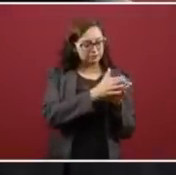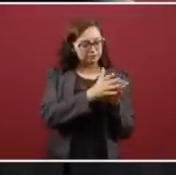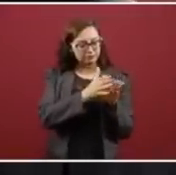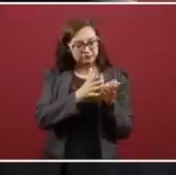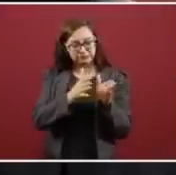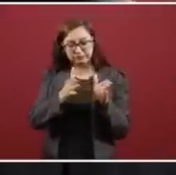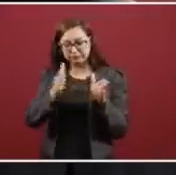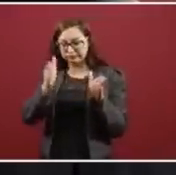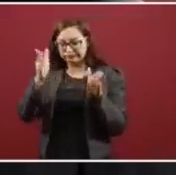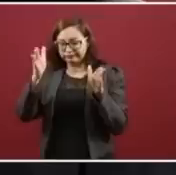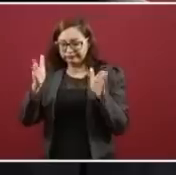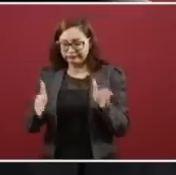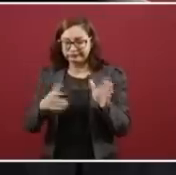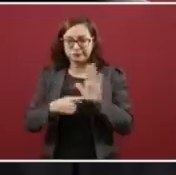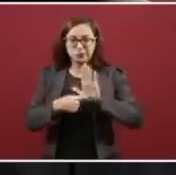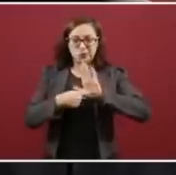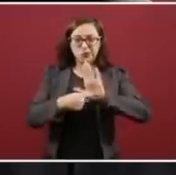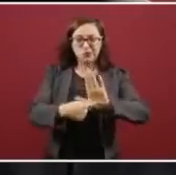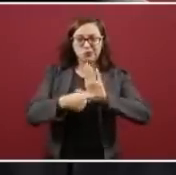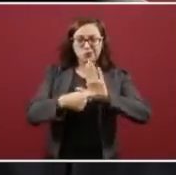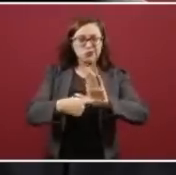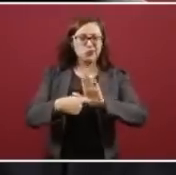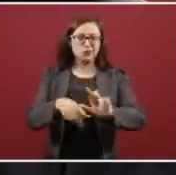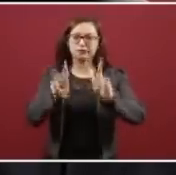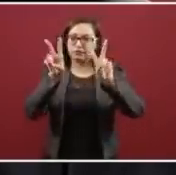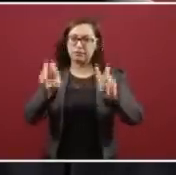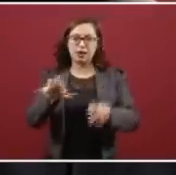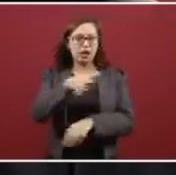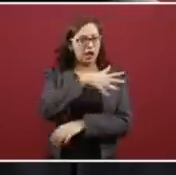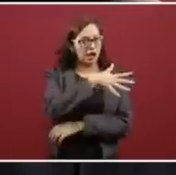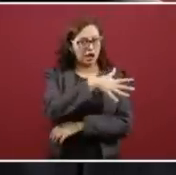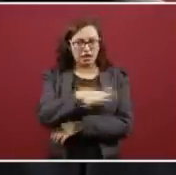conocer lo general